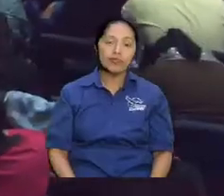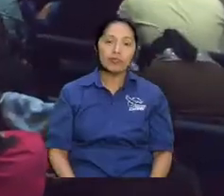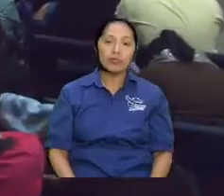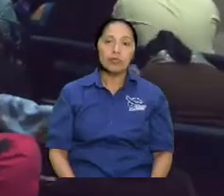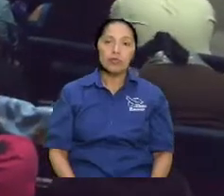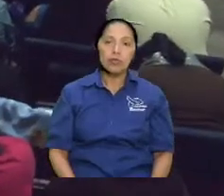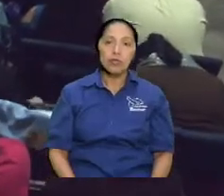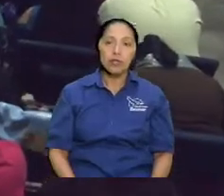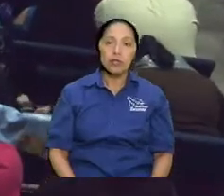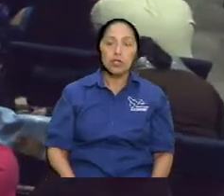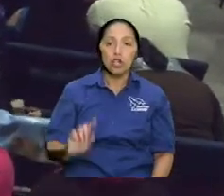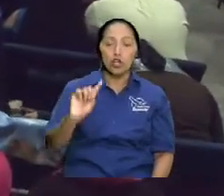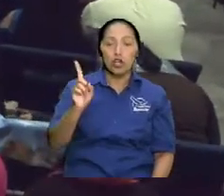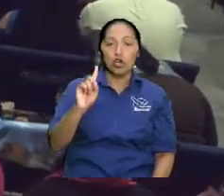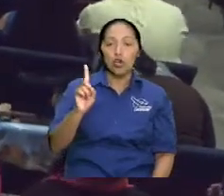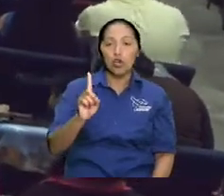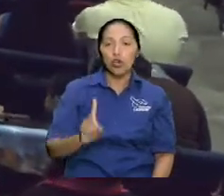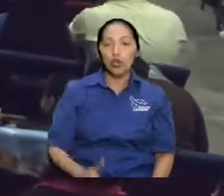quetzales más.